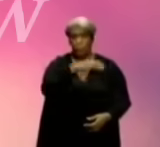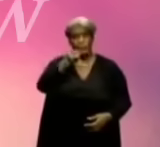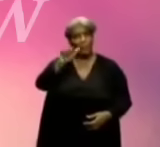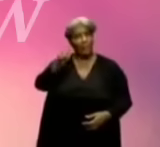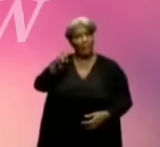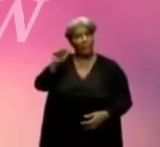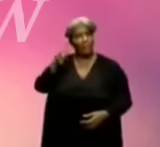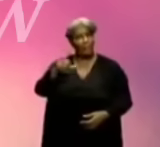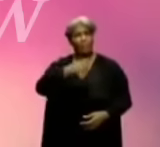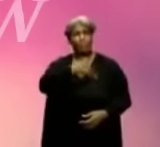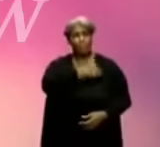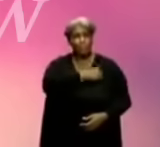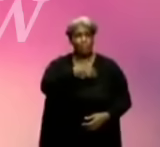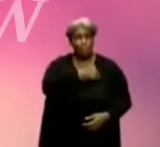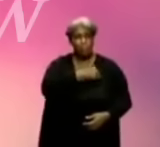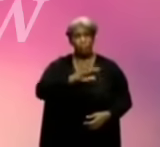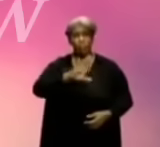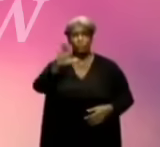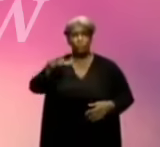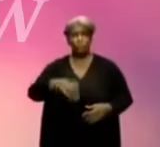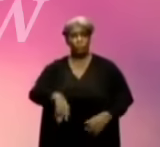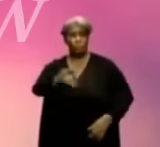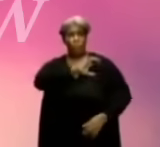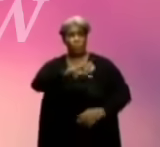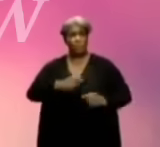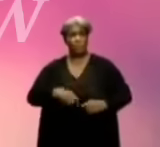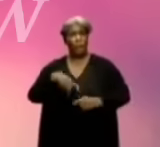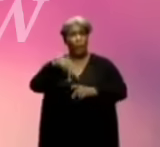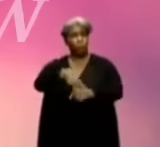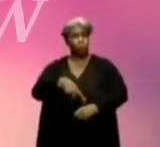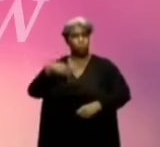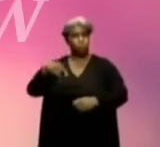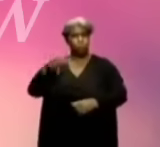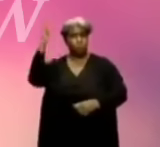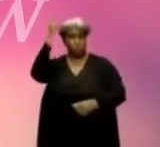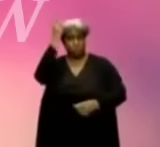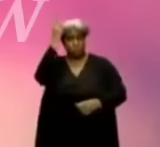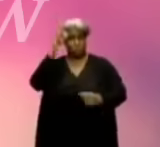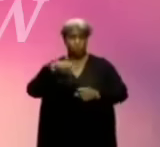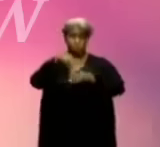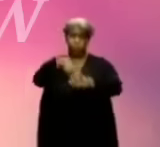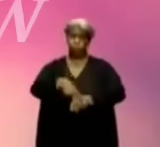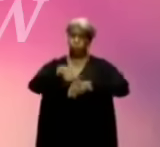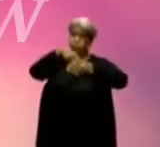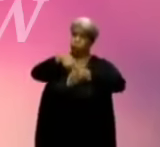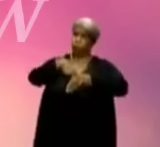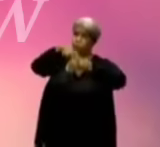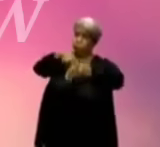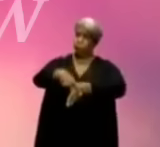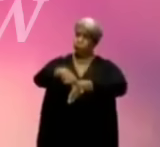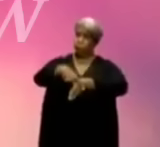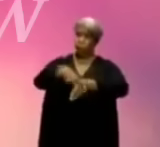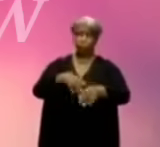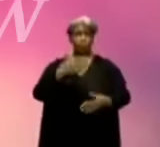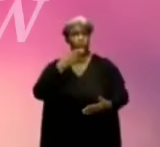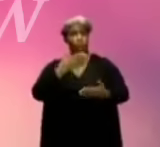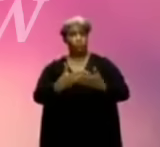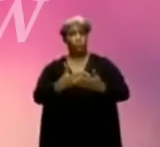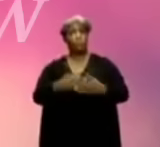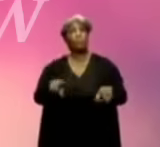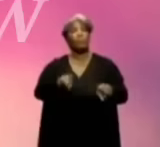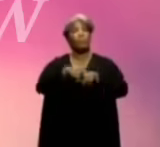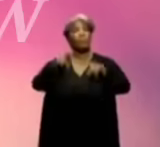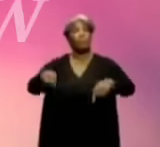su policía montada, creo que le llama, y la famosa y eficiente Guardia Civil de España, en relación con el número